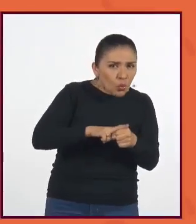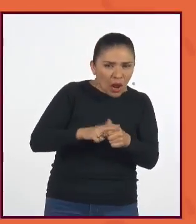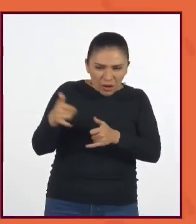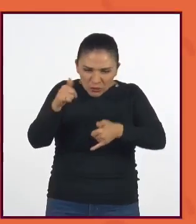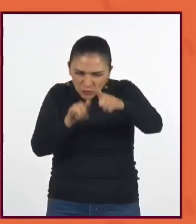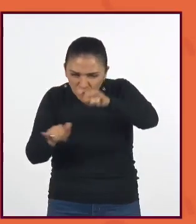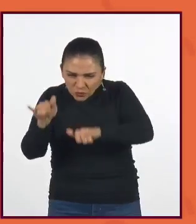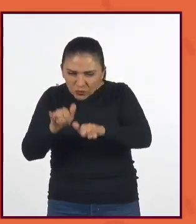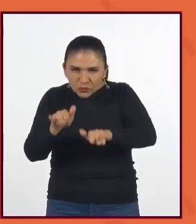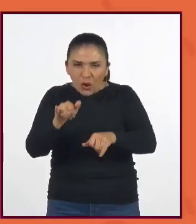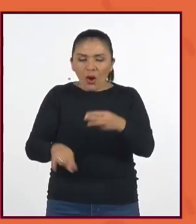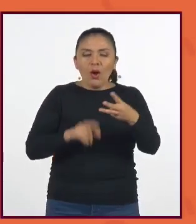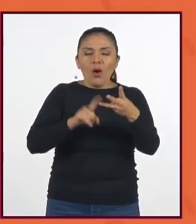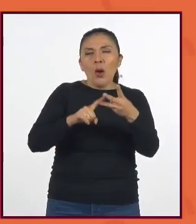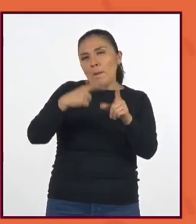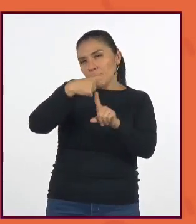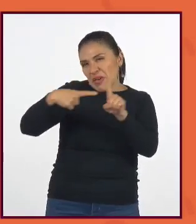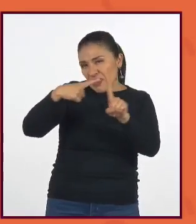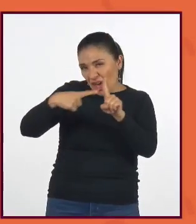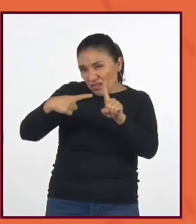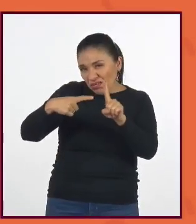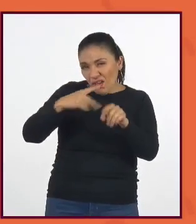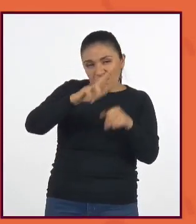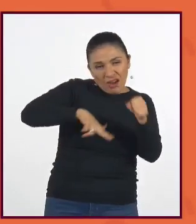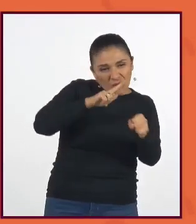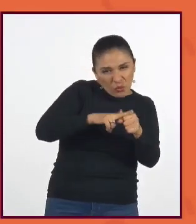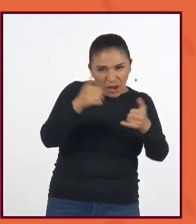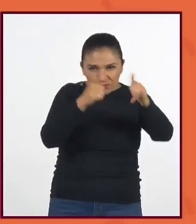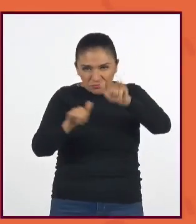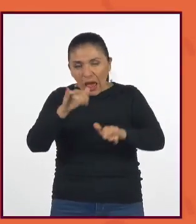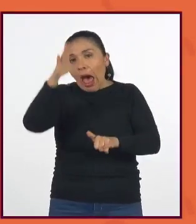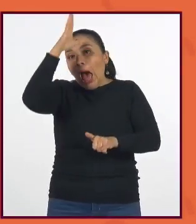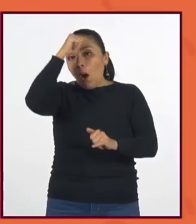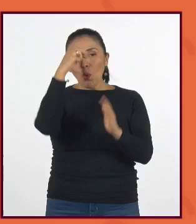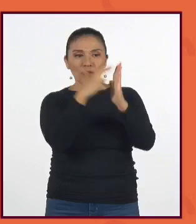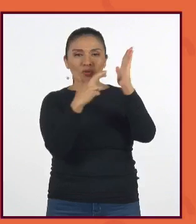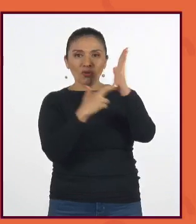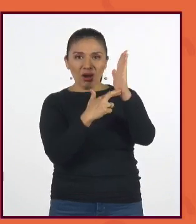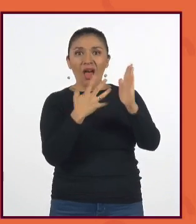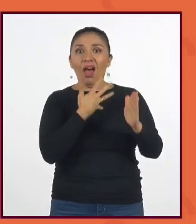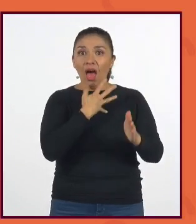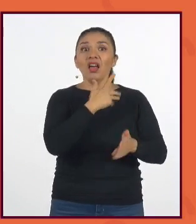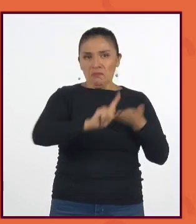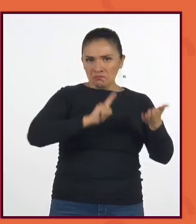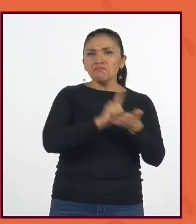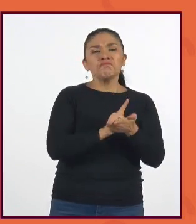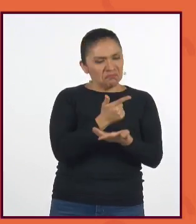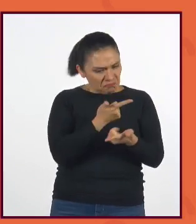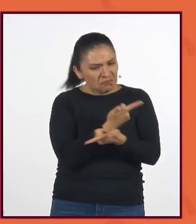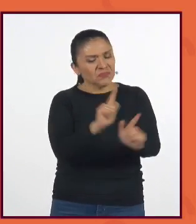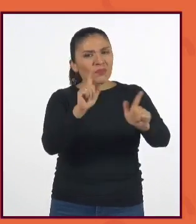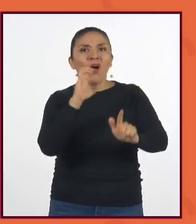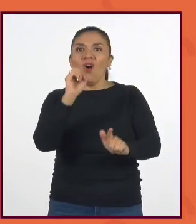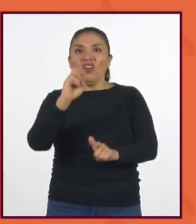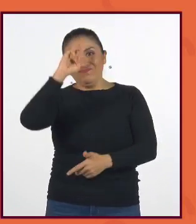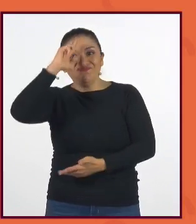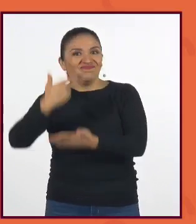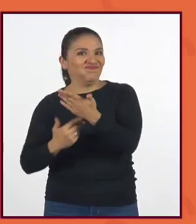o semisintéticas, según su regulación, en legales o ilegales, y